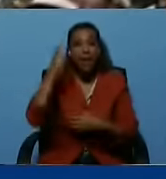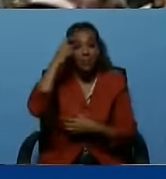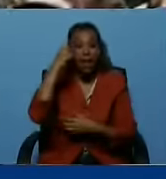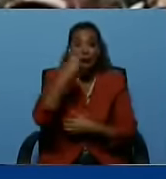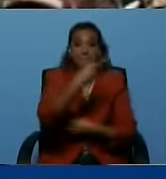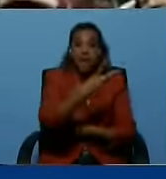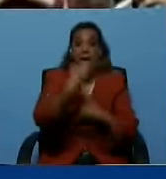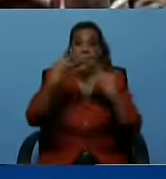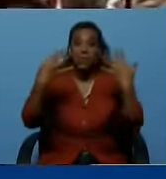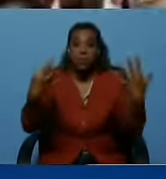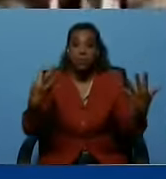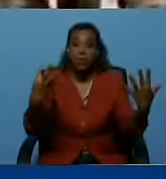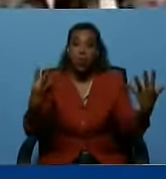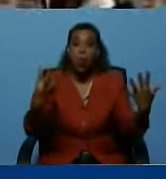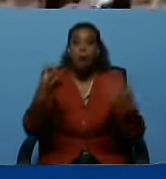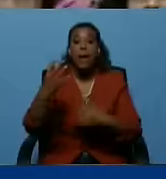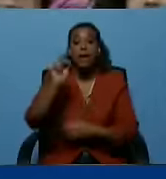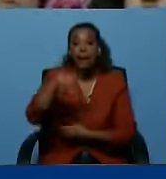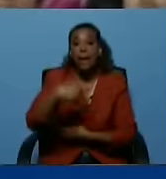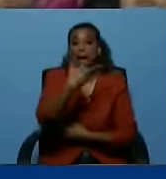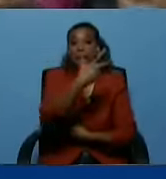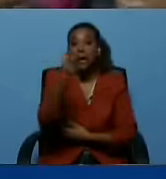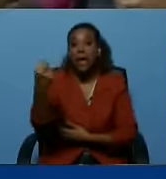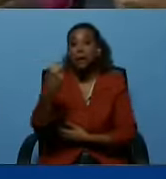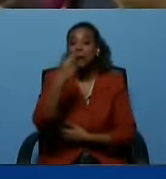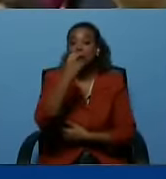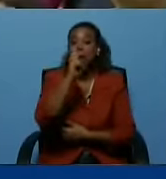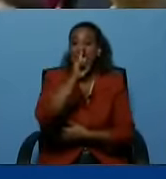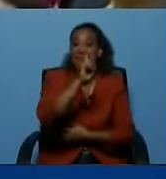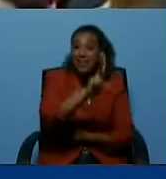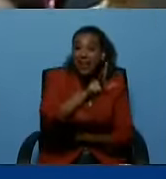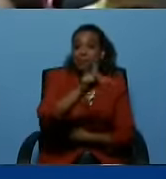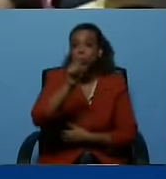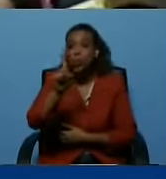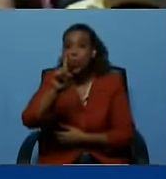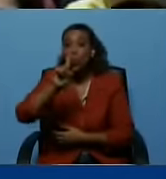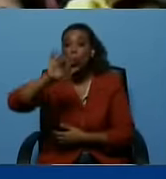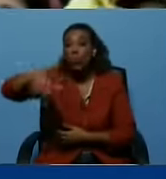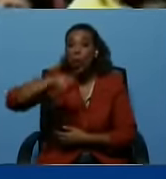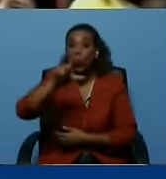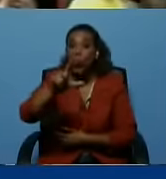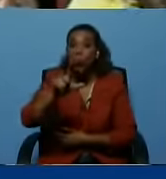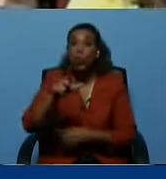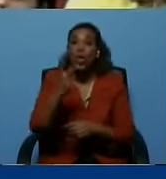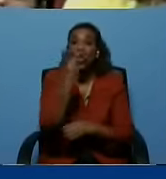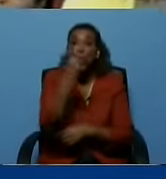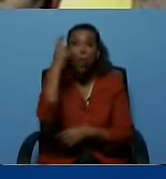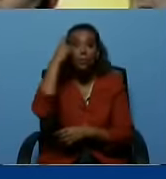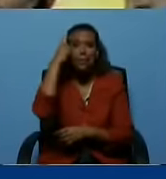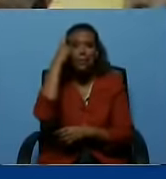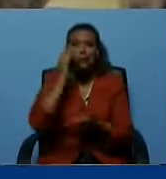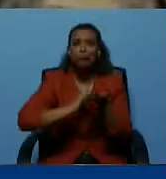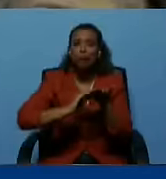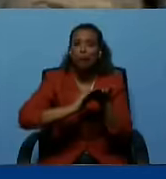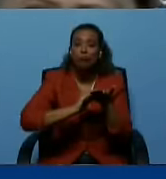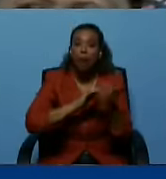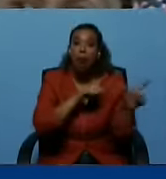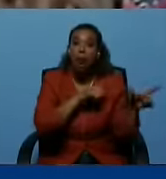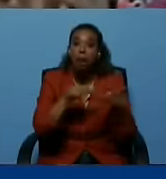29, 30 y 31 de julio y que fue en 48 horas resuelto.